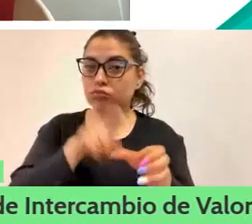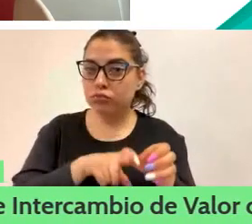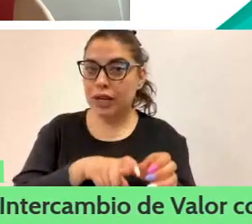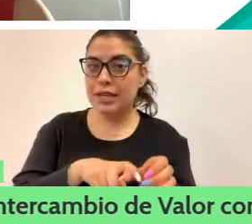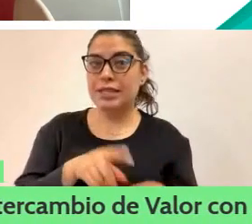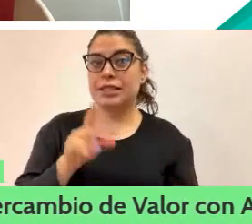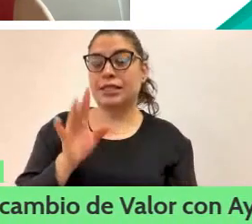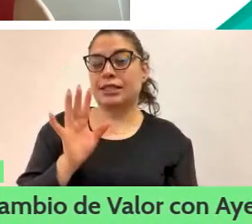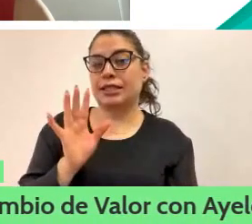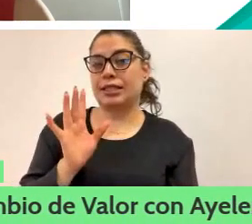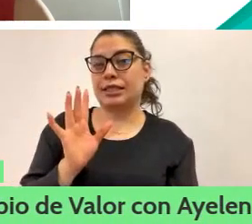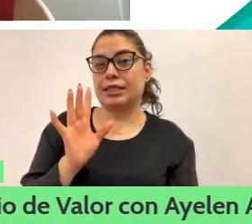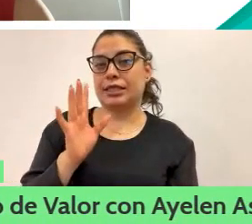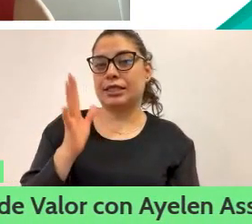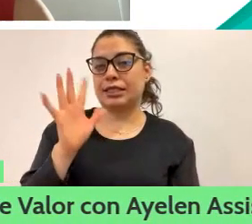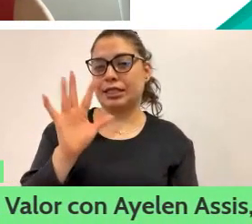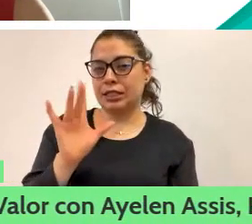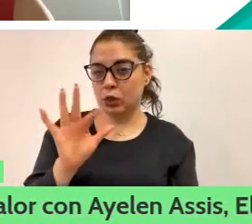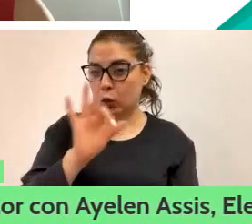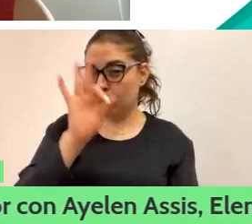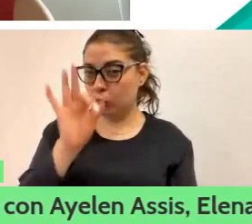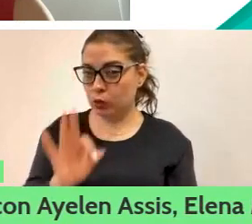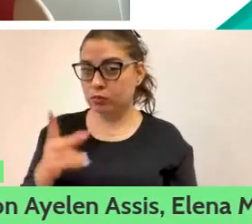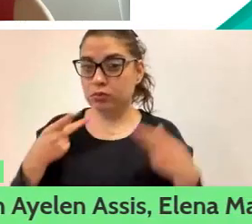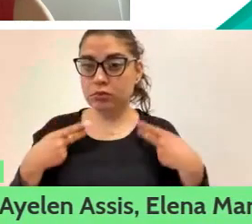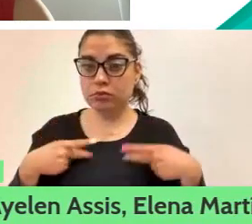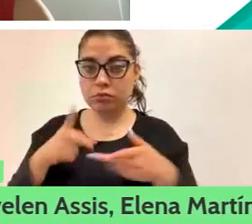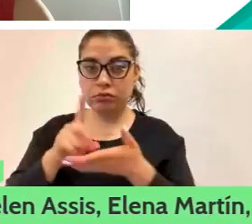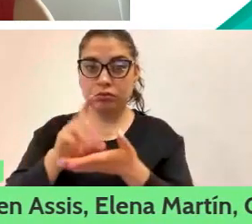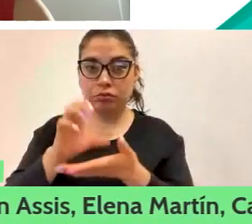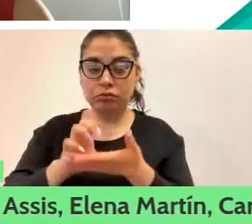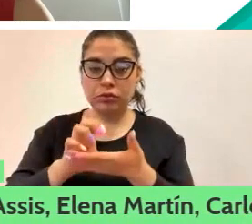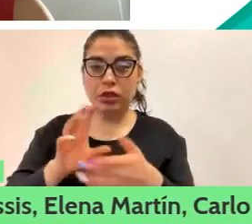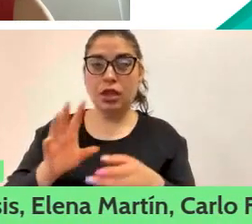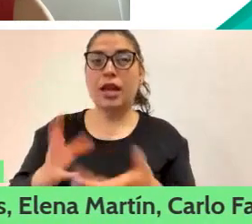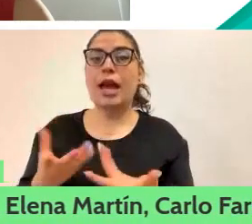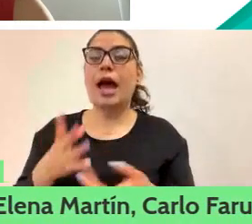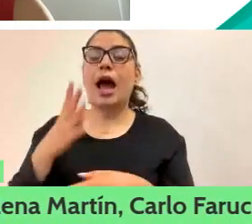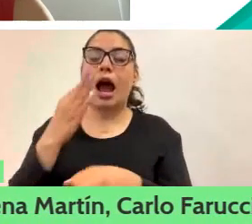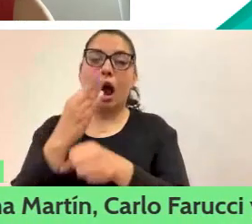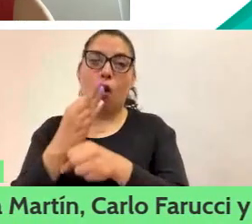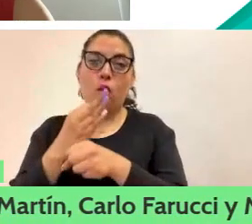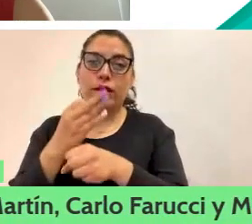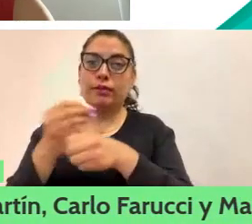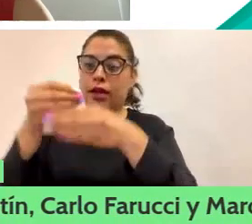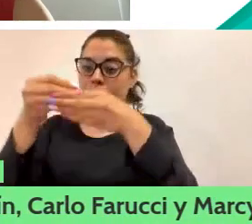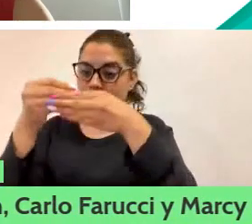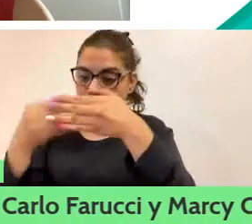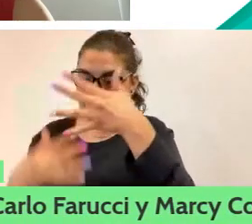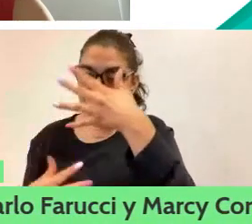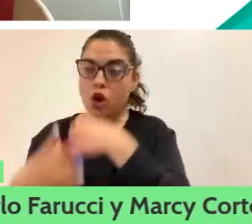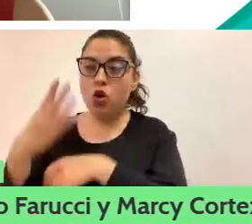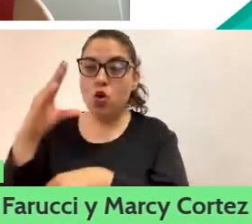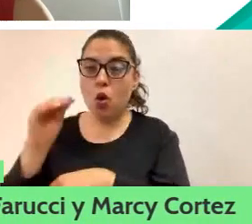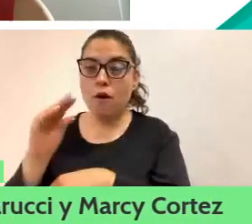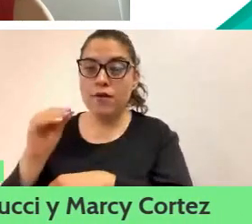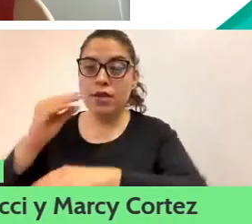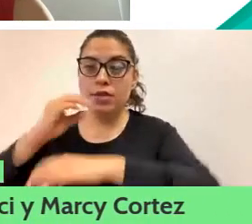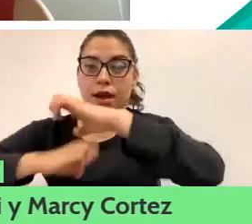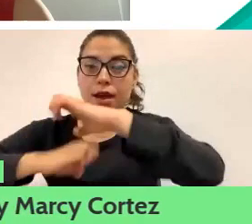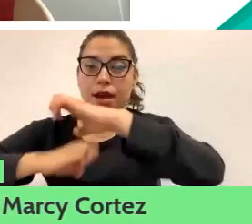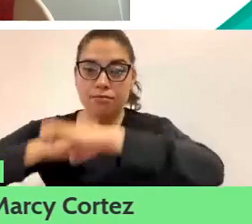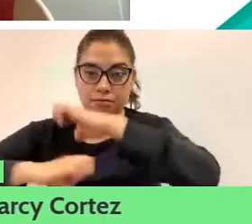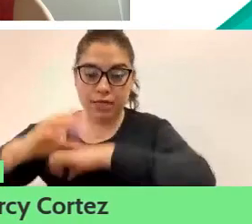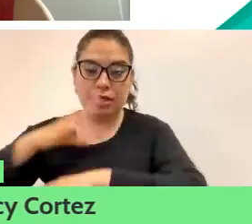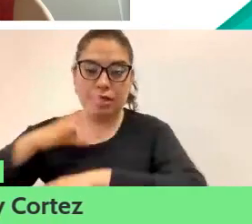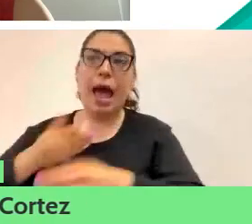discapacidad y tenemos una cartera de 90 clientes actualmente. Antes de la pandemia, nuestra cartera de clientes era más